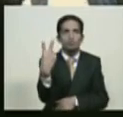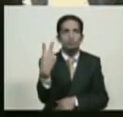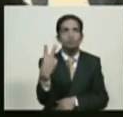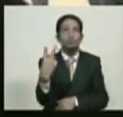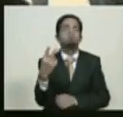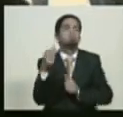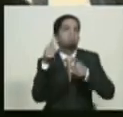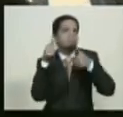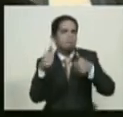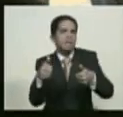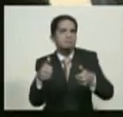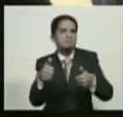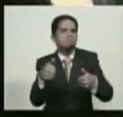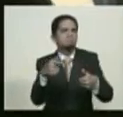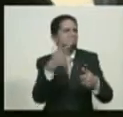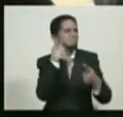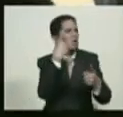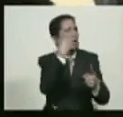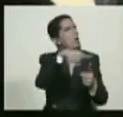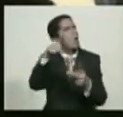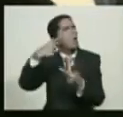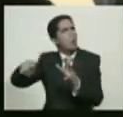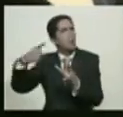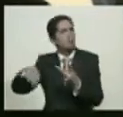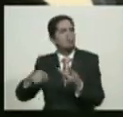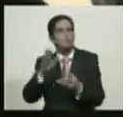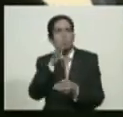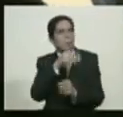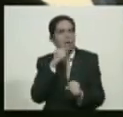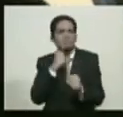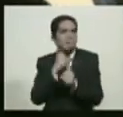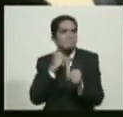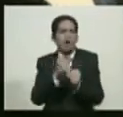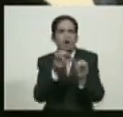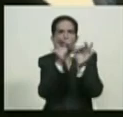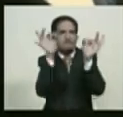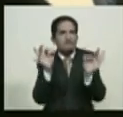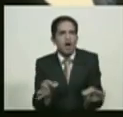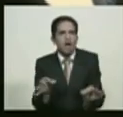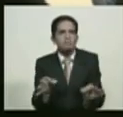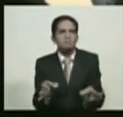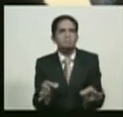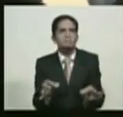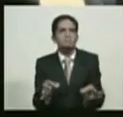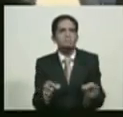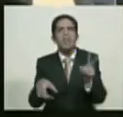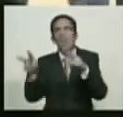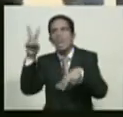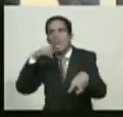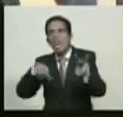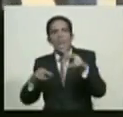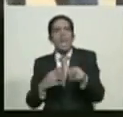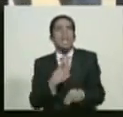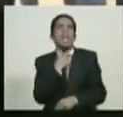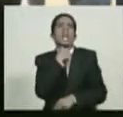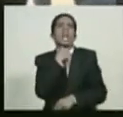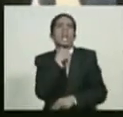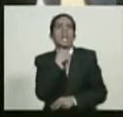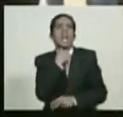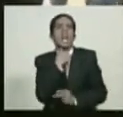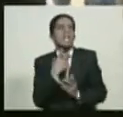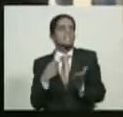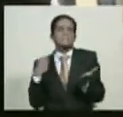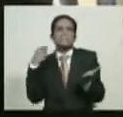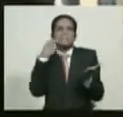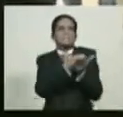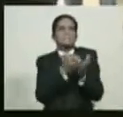bien, porque los demás andan, no tienen un trabajo formal, andan apretados para pagar el alquiler, porque